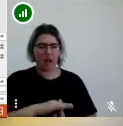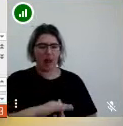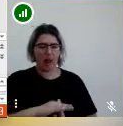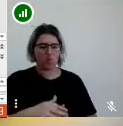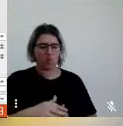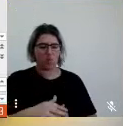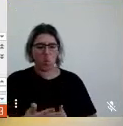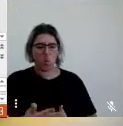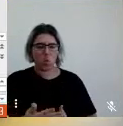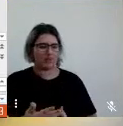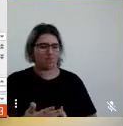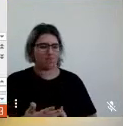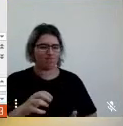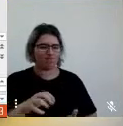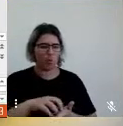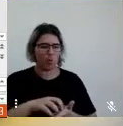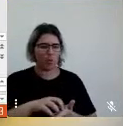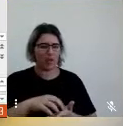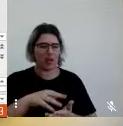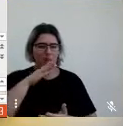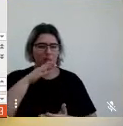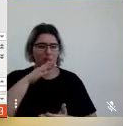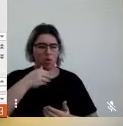acaba siendo también largo.